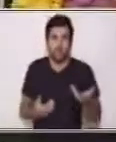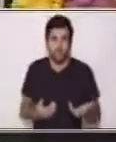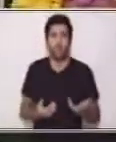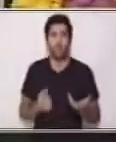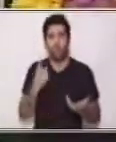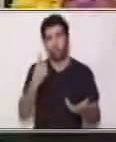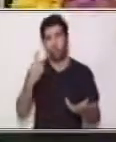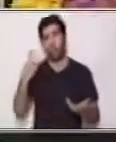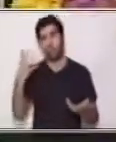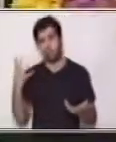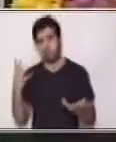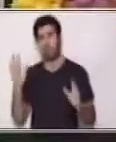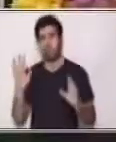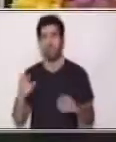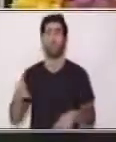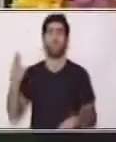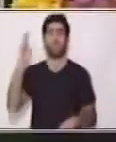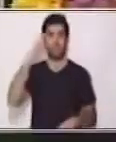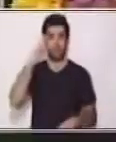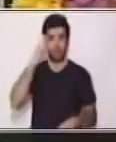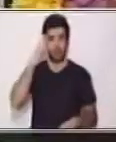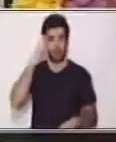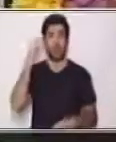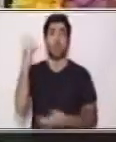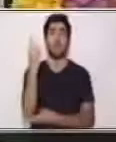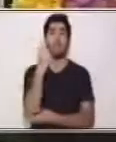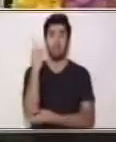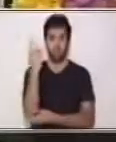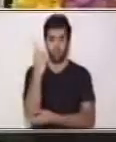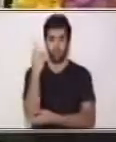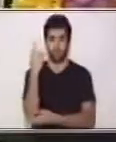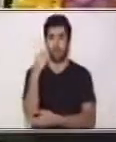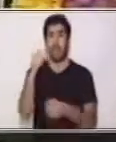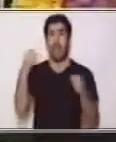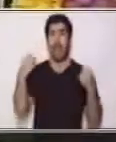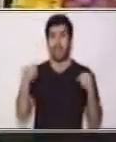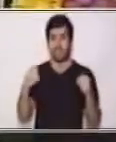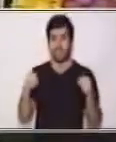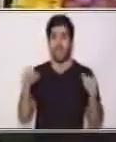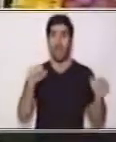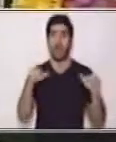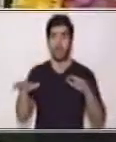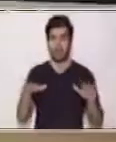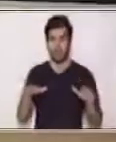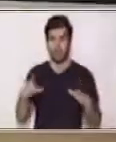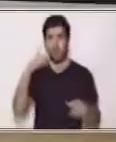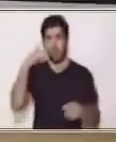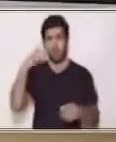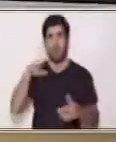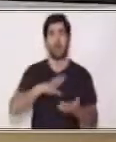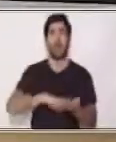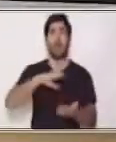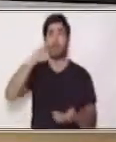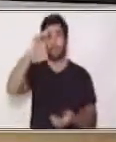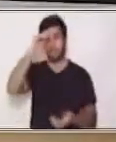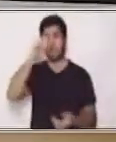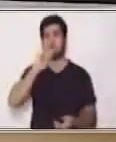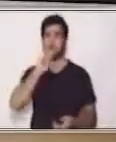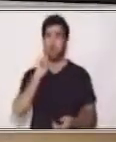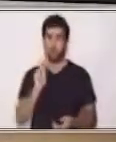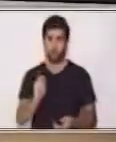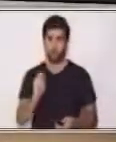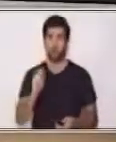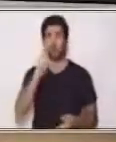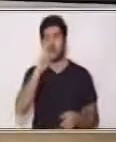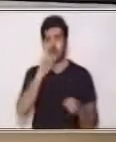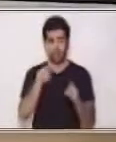clase. Recuerda que importante es realizar cada una de las actividades. También quiero recordarte que estamos